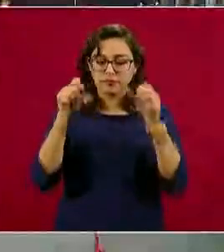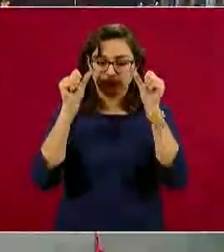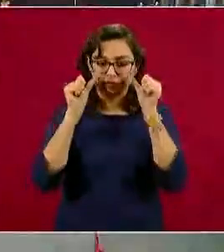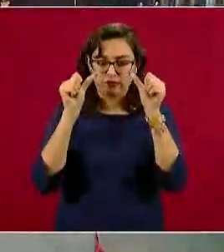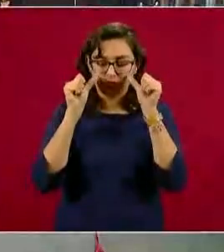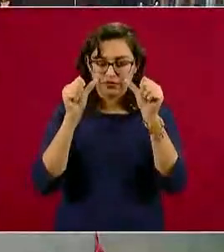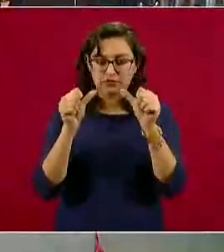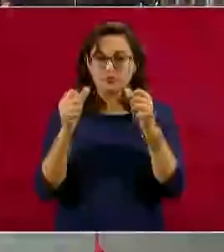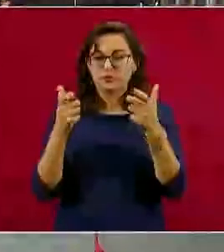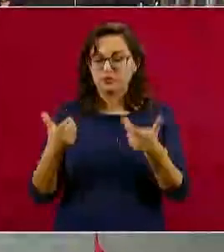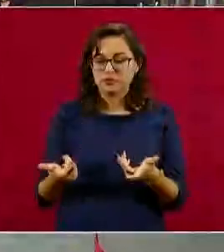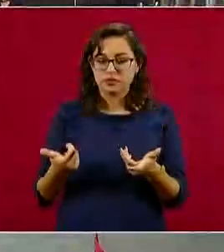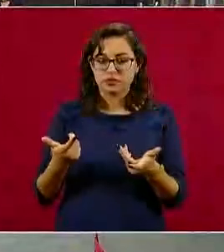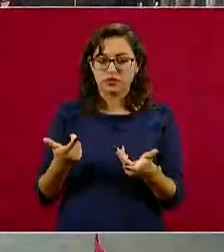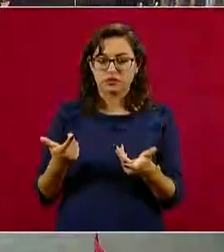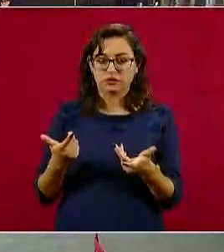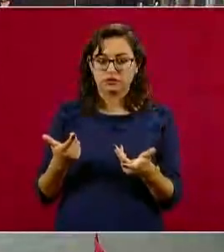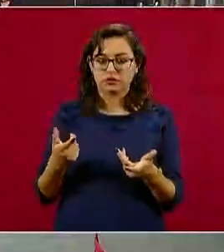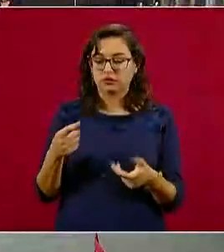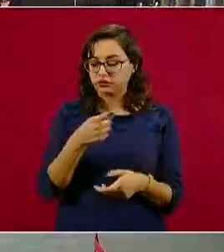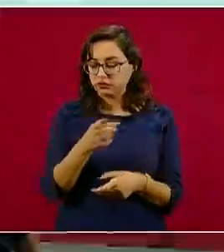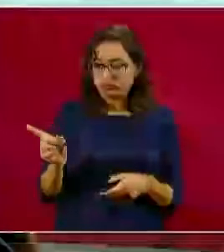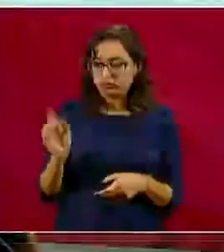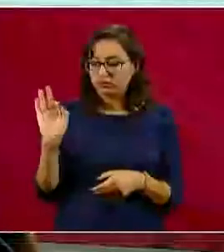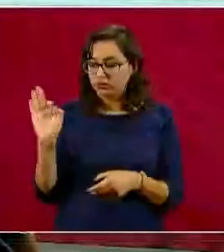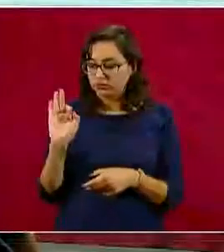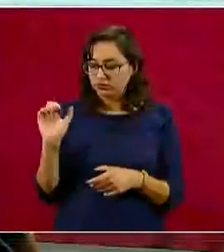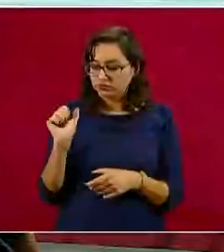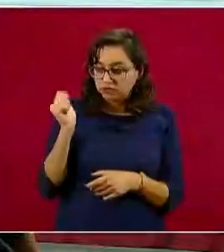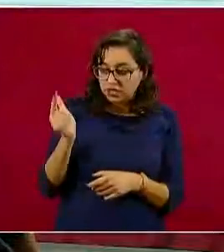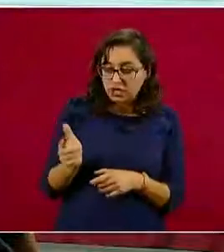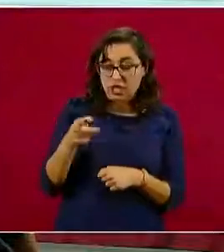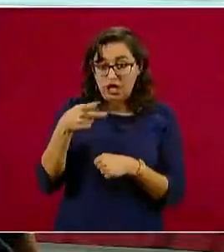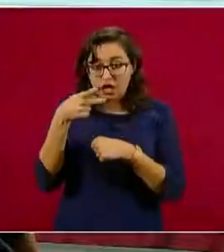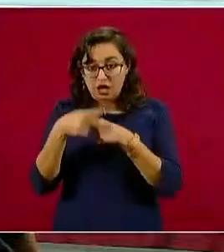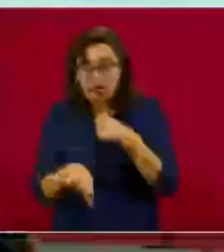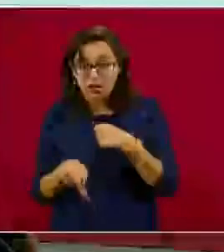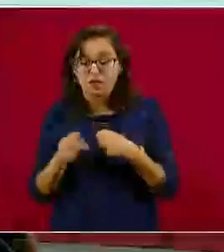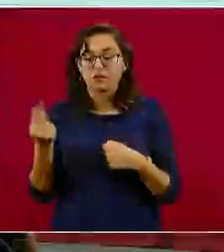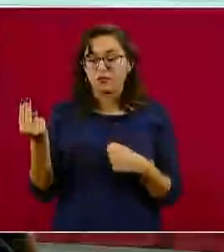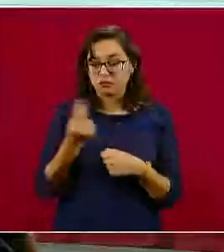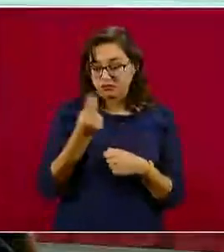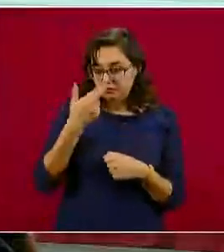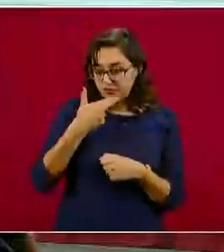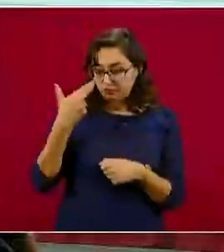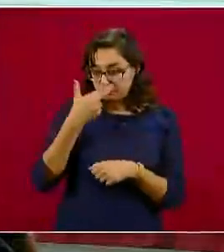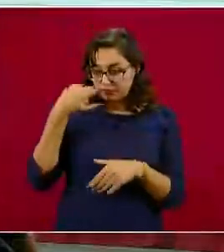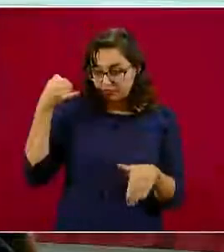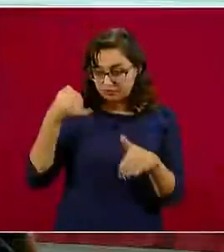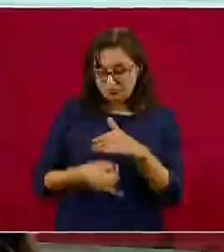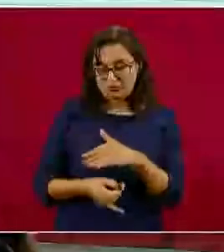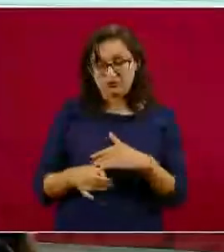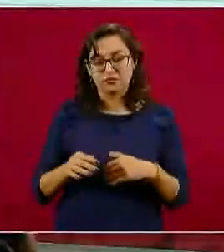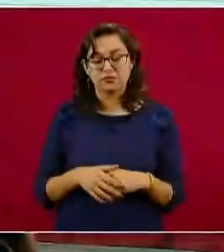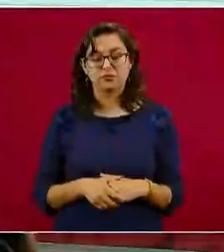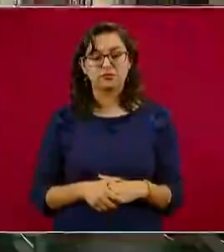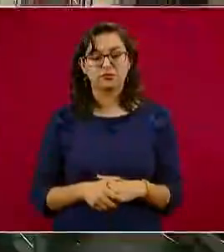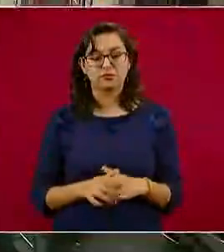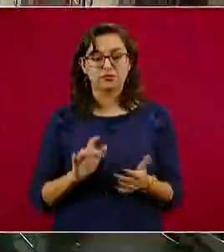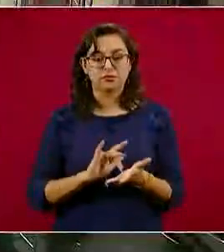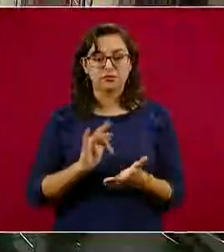les clasifiquen su riesgo y en todo caso ver si requiere algún estudio de tamizaje y confirmación